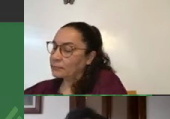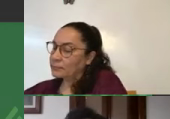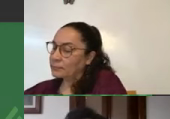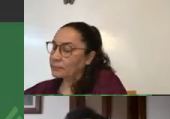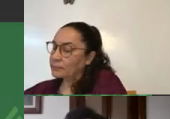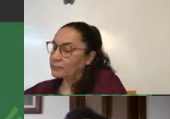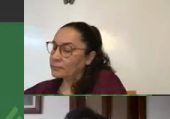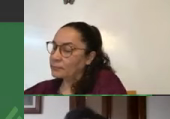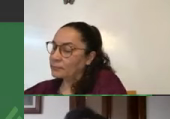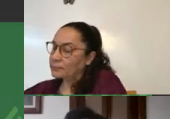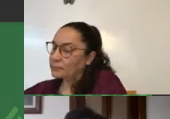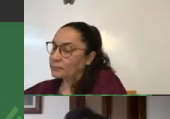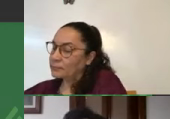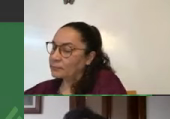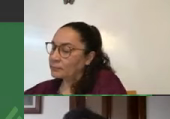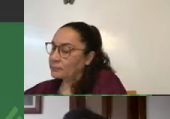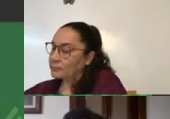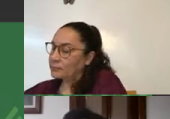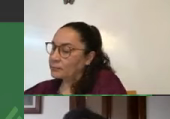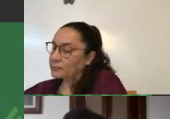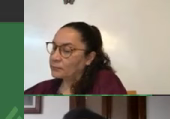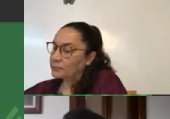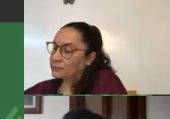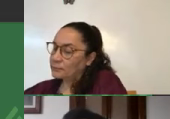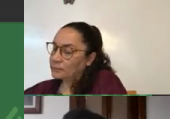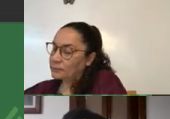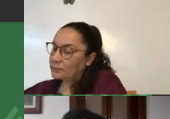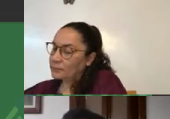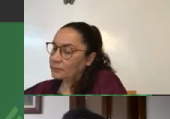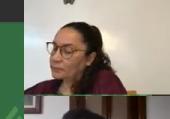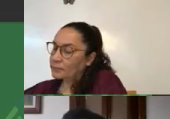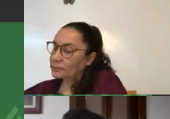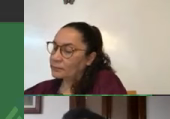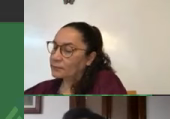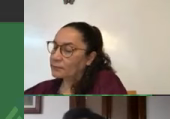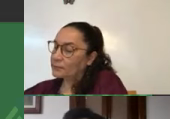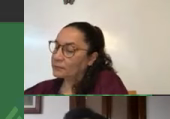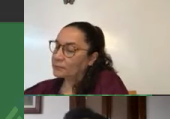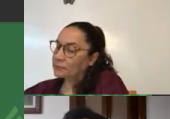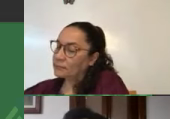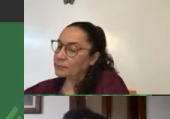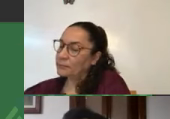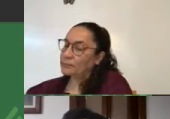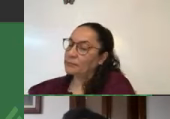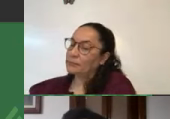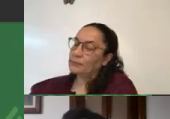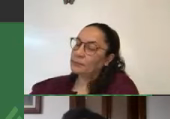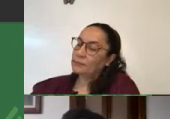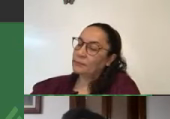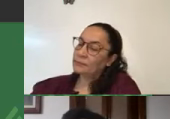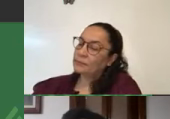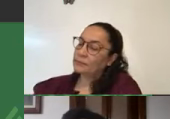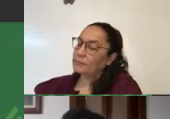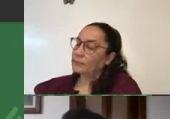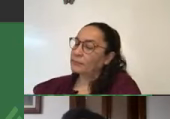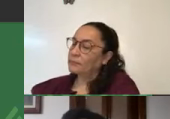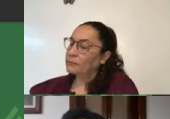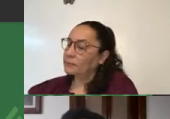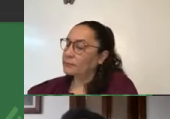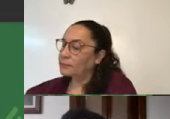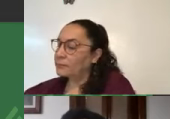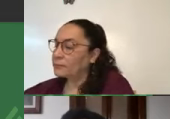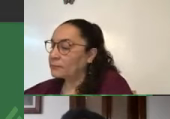pueda suspender el procedimiento de revisión durante un periodo de 2 meses, esto con el propósito de reponer el mismo,